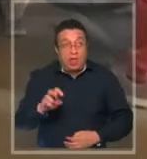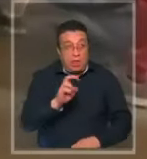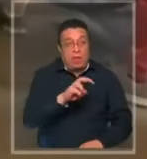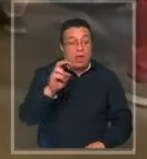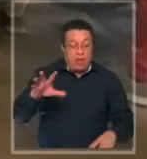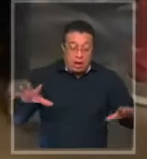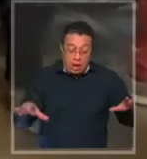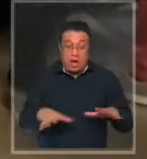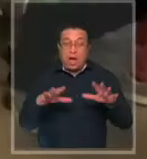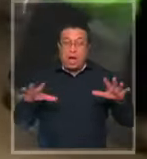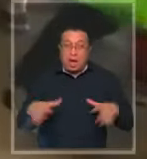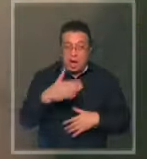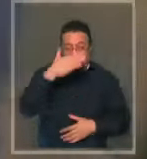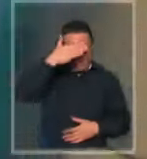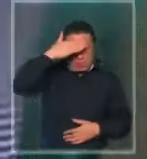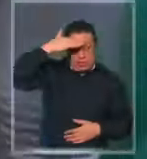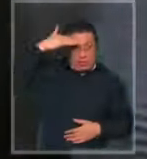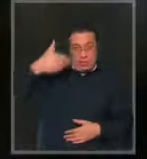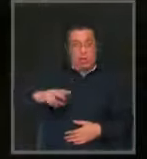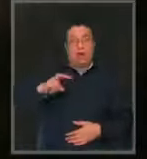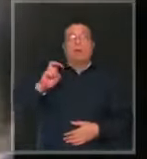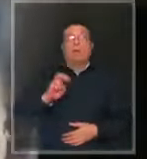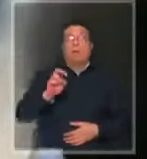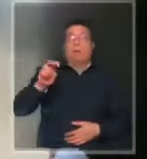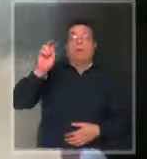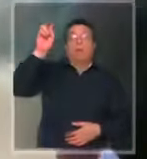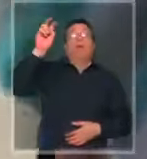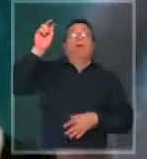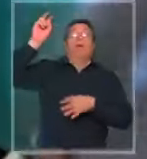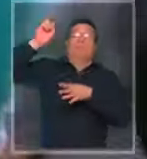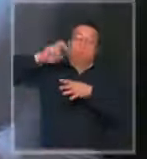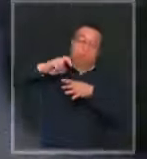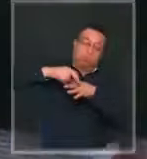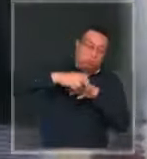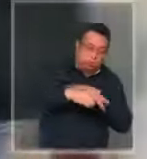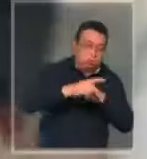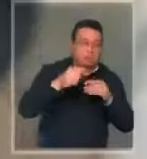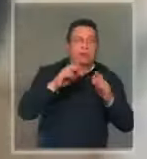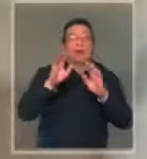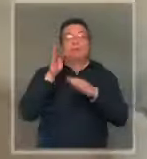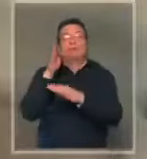esfuerzo adicional subiendo y bajando escaleras para poder recibir atención médica.